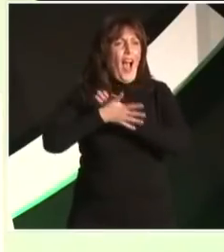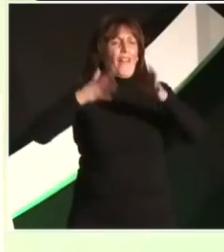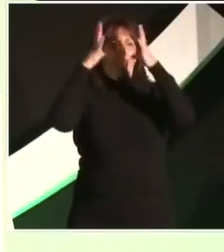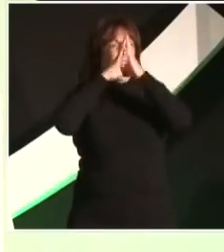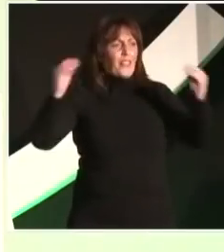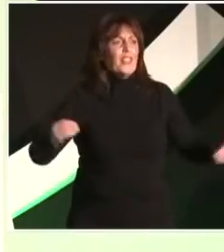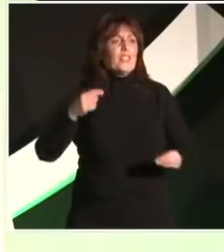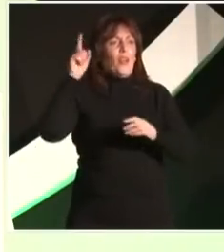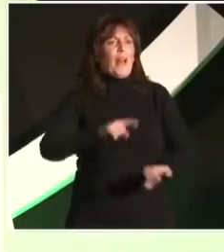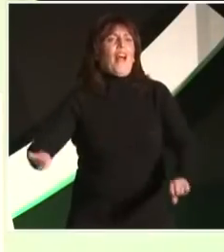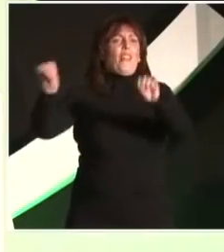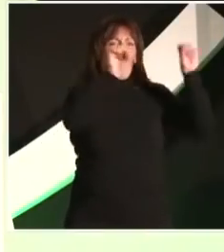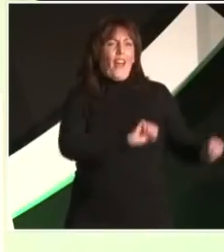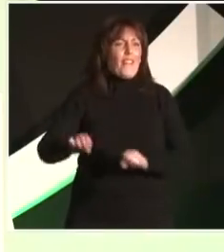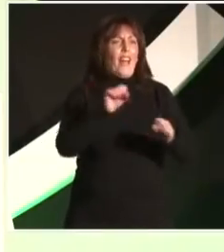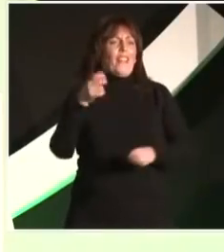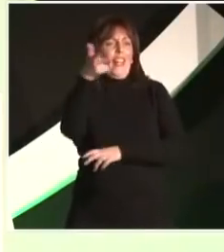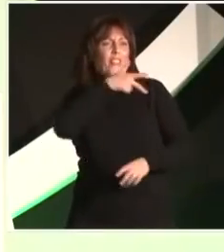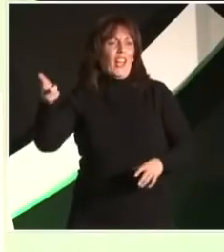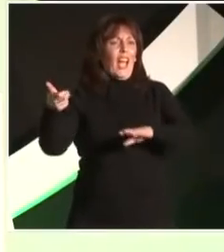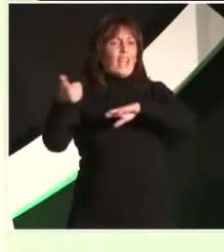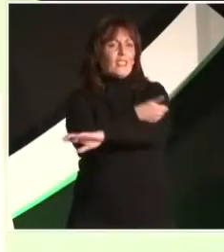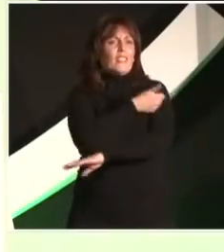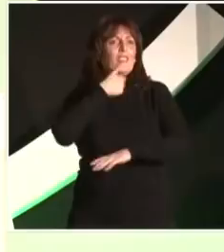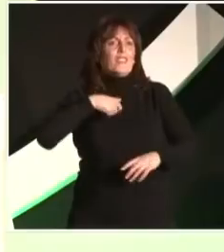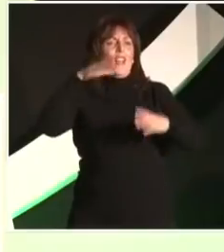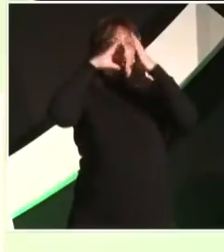para defender los derechos del pueblo andaluz también en Madrid.